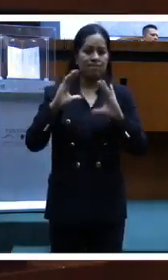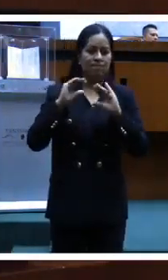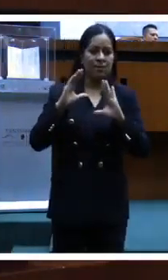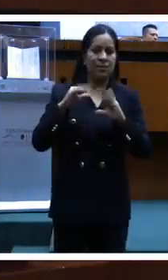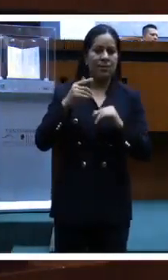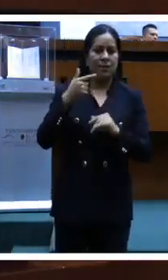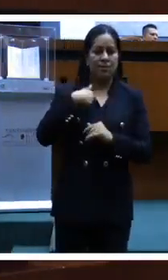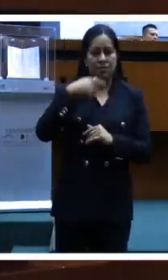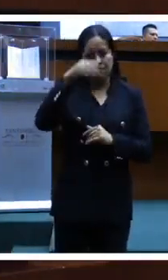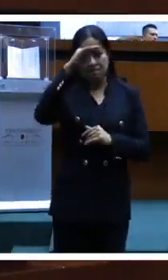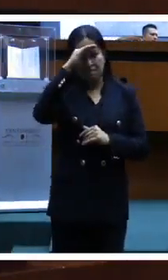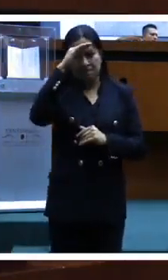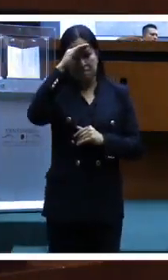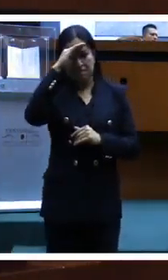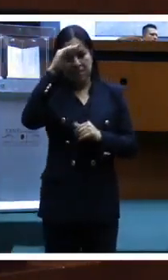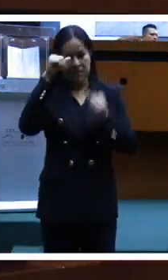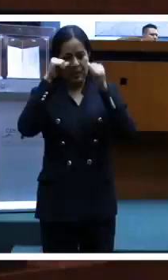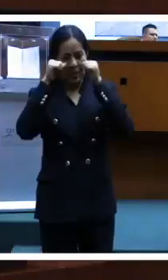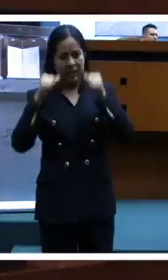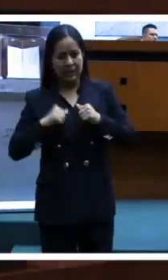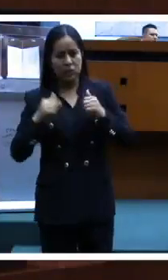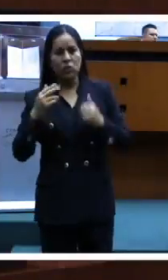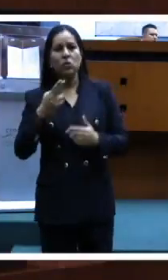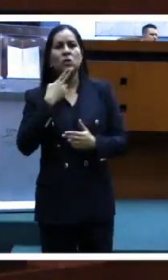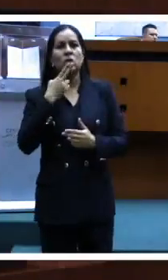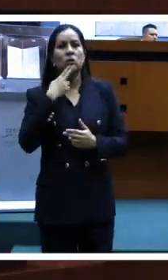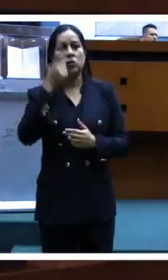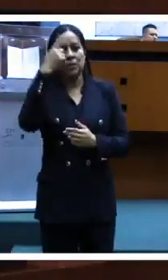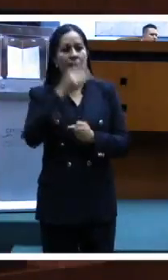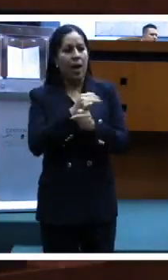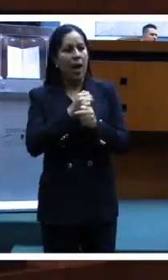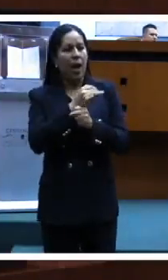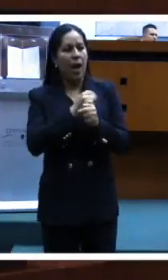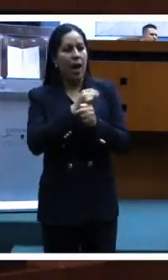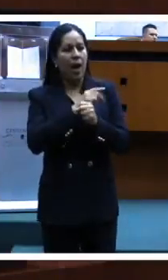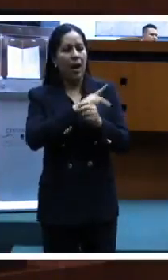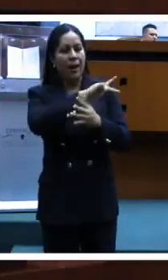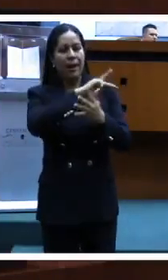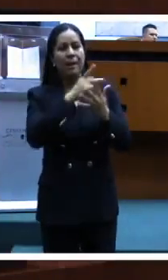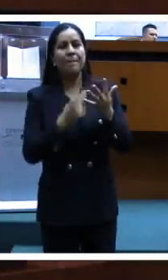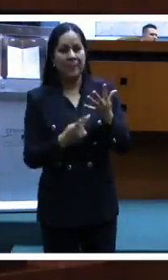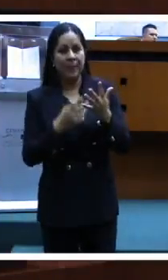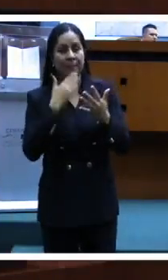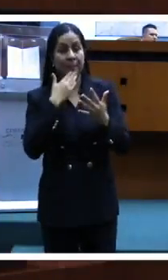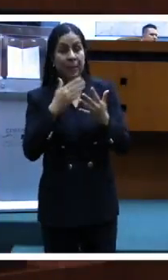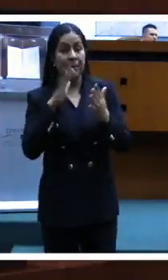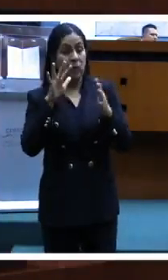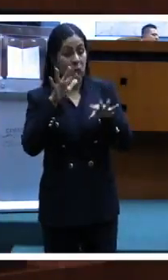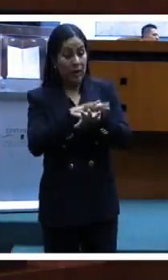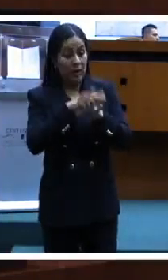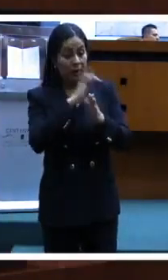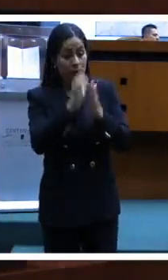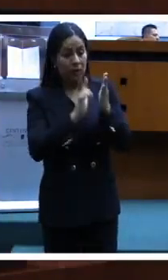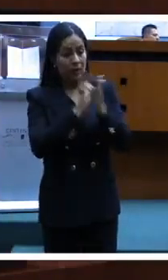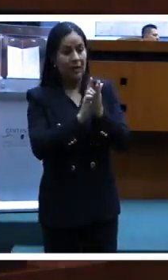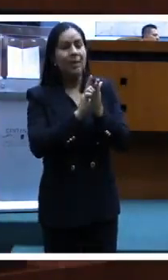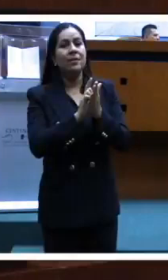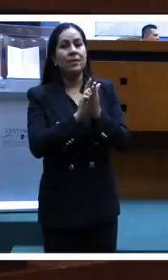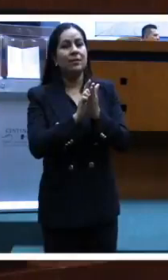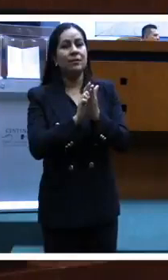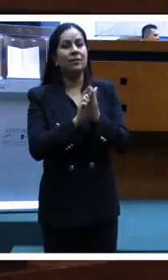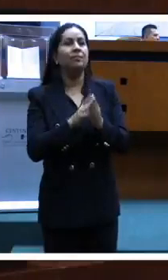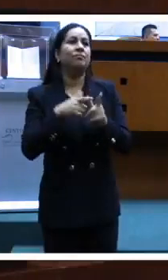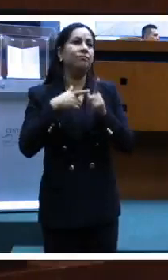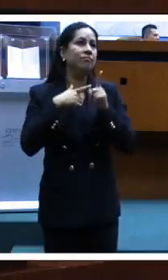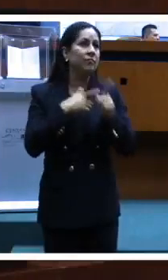de reflexión es la escucha activa que funciona para realizar estos planes integrales. Por reformas y directrices y leyes no